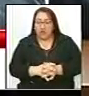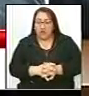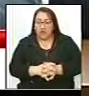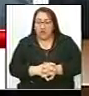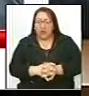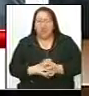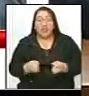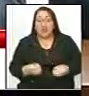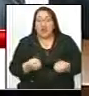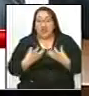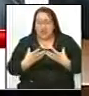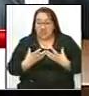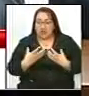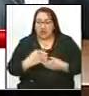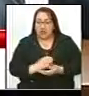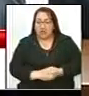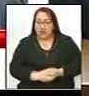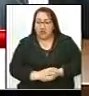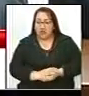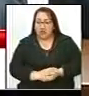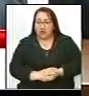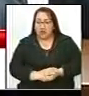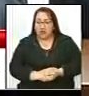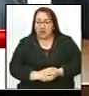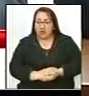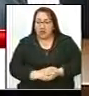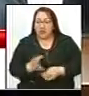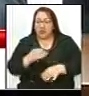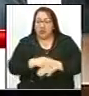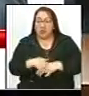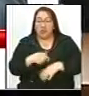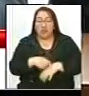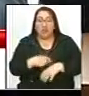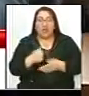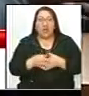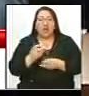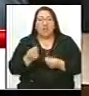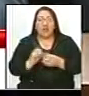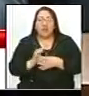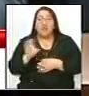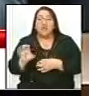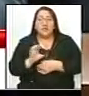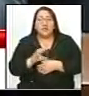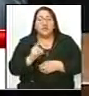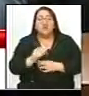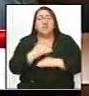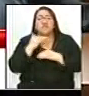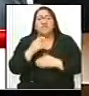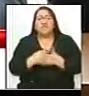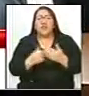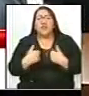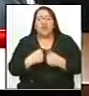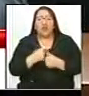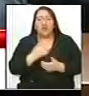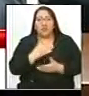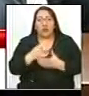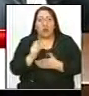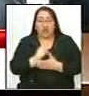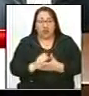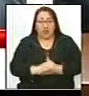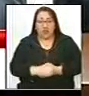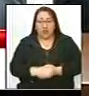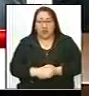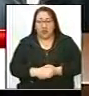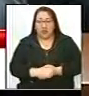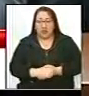nos iba a ilustrar sobre el retraso de los desembolsos, si es que hubo, las limitaciones que tenemos con este tipo de contrataciones